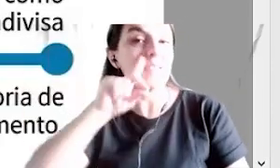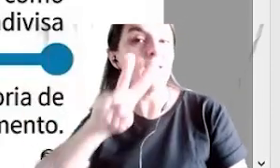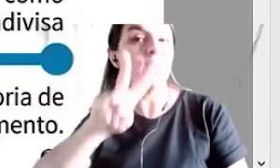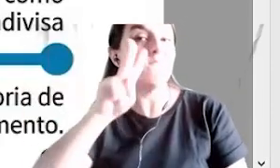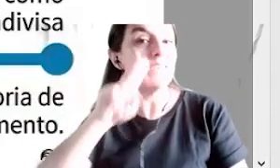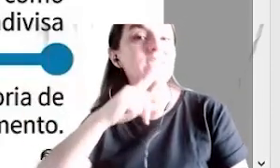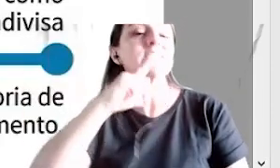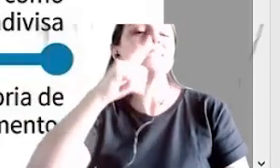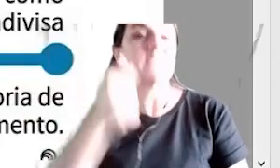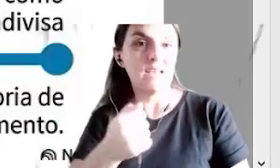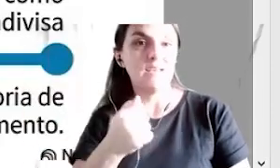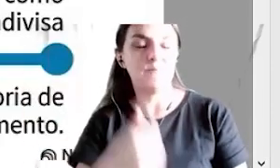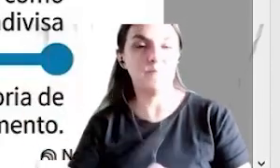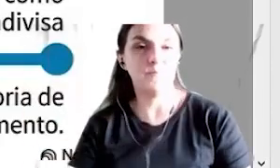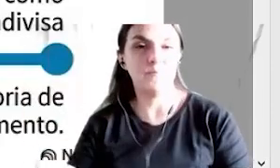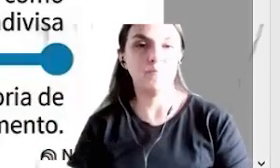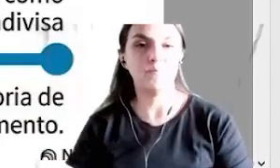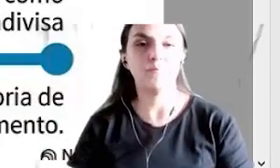¿Sí?